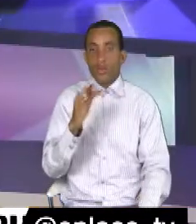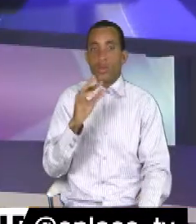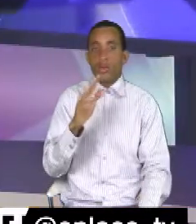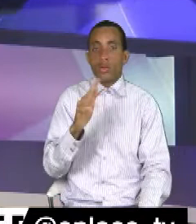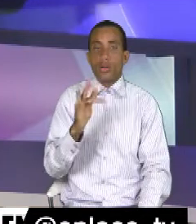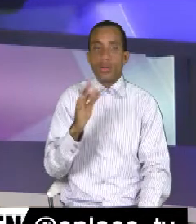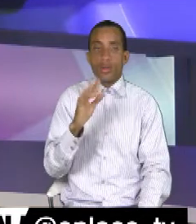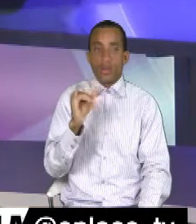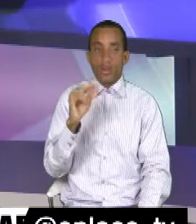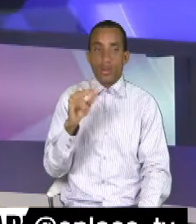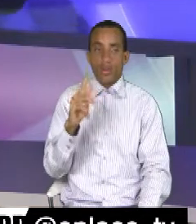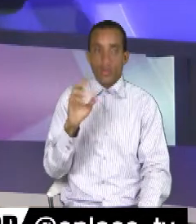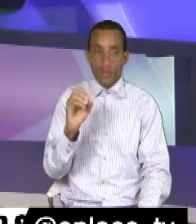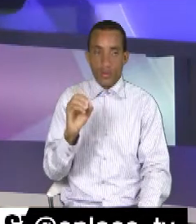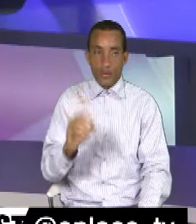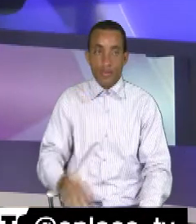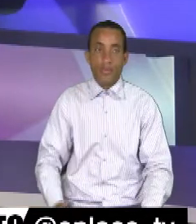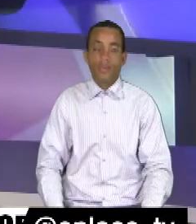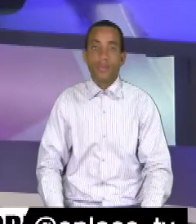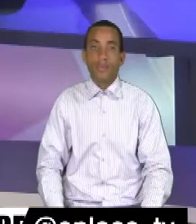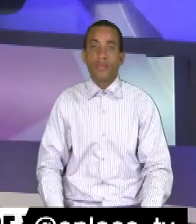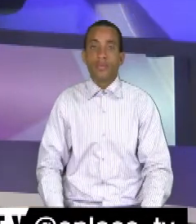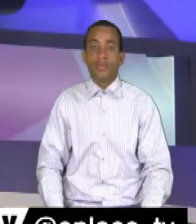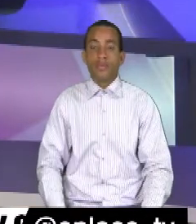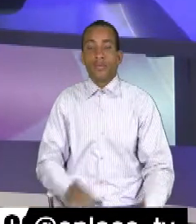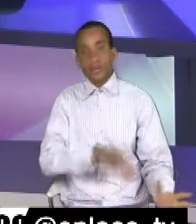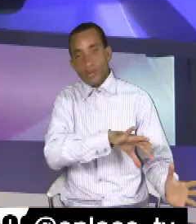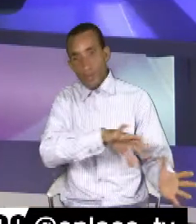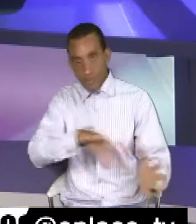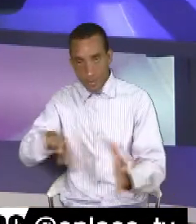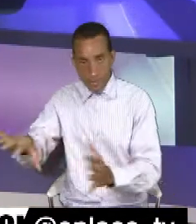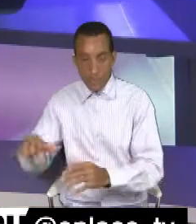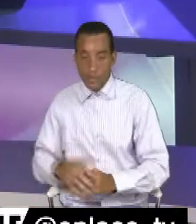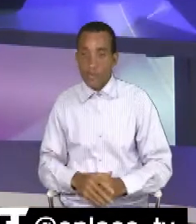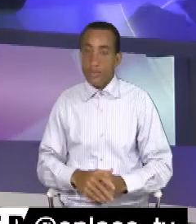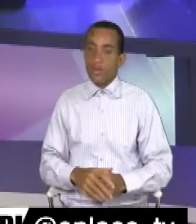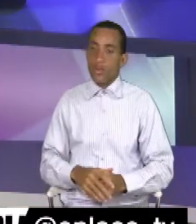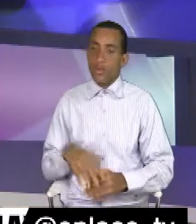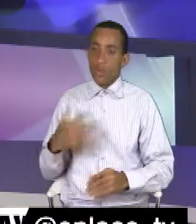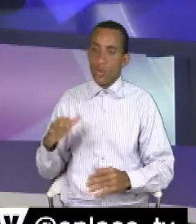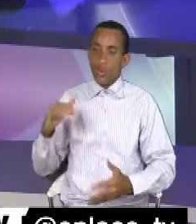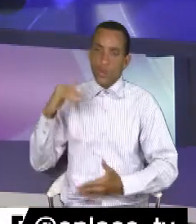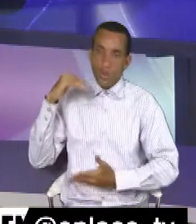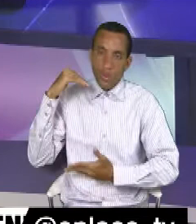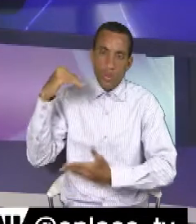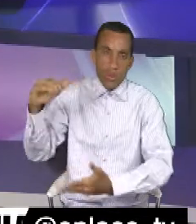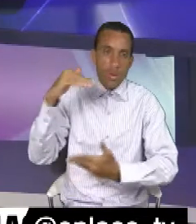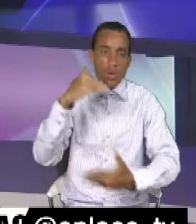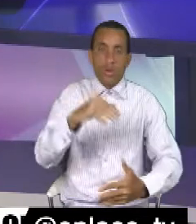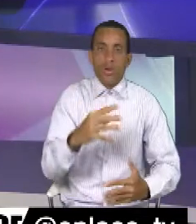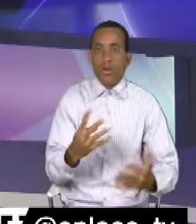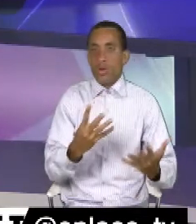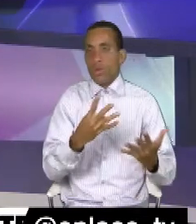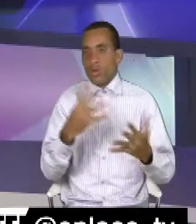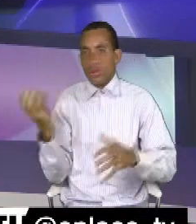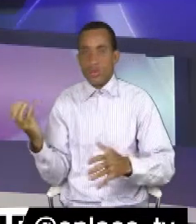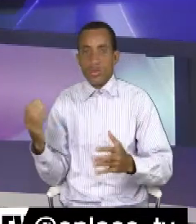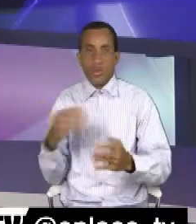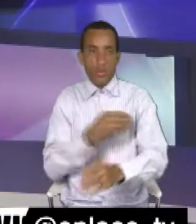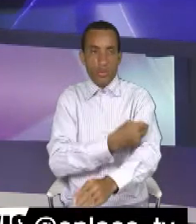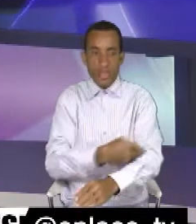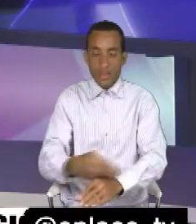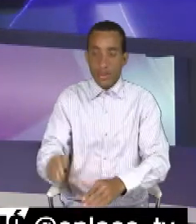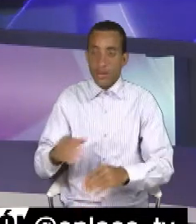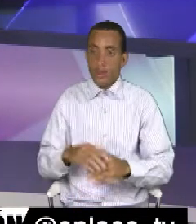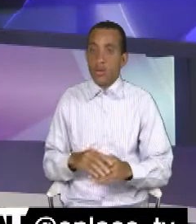Con parque automotor avaluado en 900 millones de pesos fue dotada la Fiscalía, el CTI, la Policía, UMATA y la Secretaría Local de Salud.